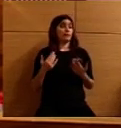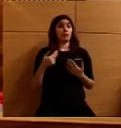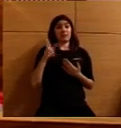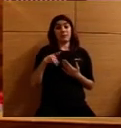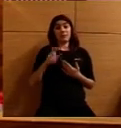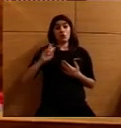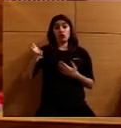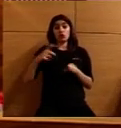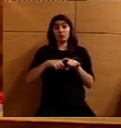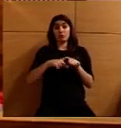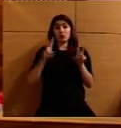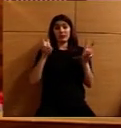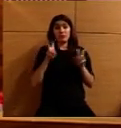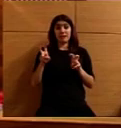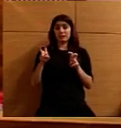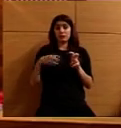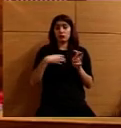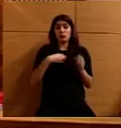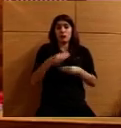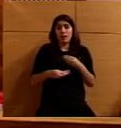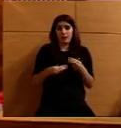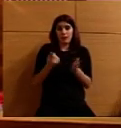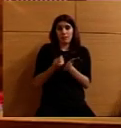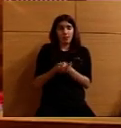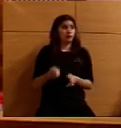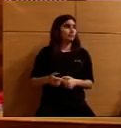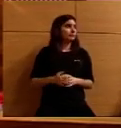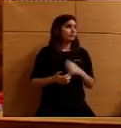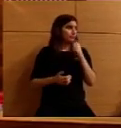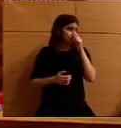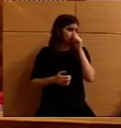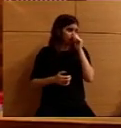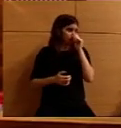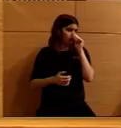por otro tipo de cuestiones no podían hacer frente a estos gastos.